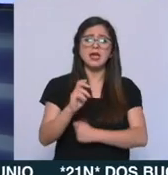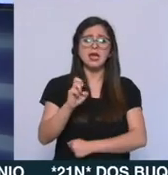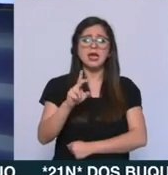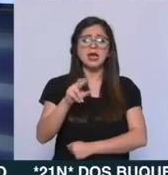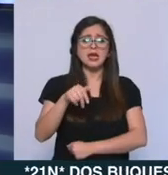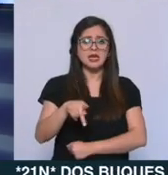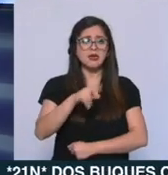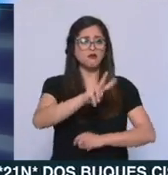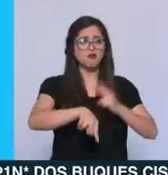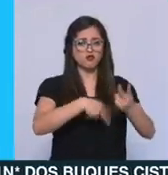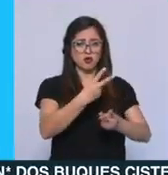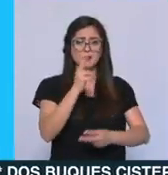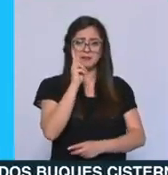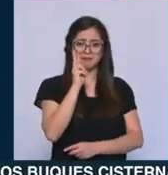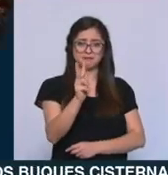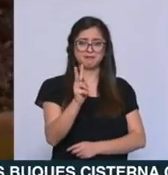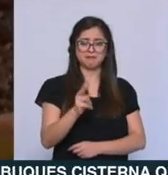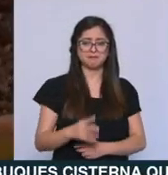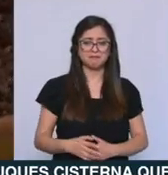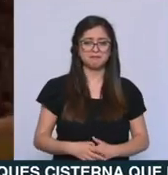detalles. Vamos a verlos.